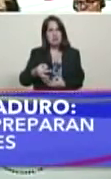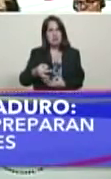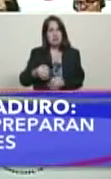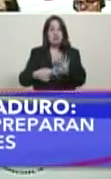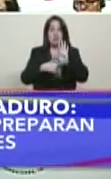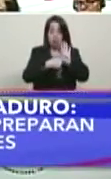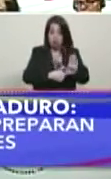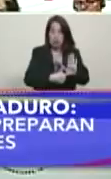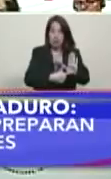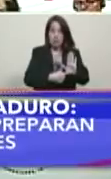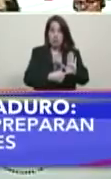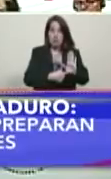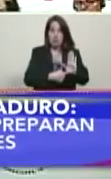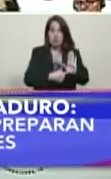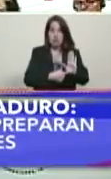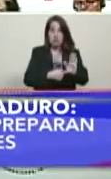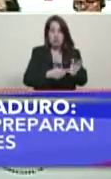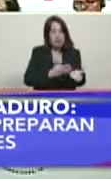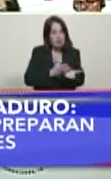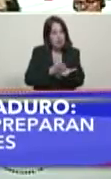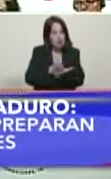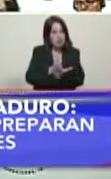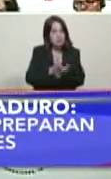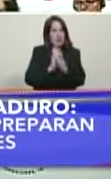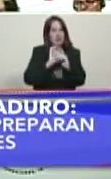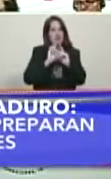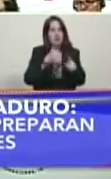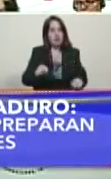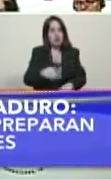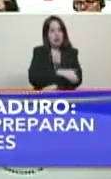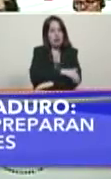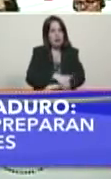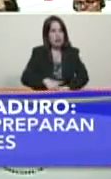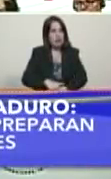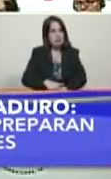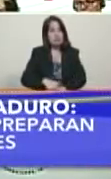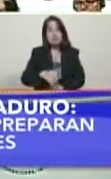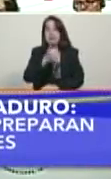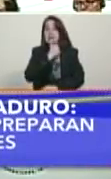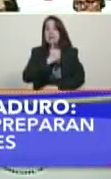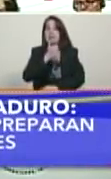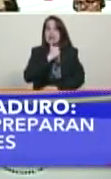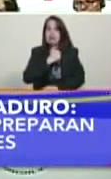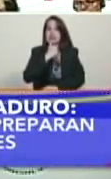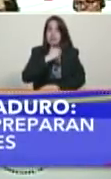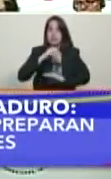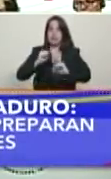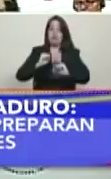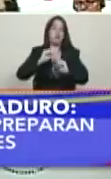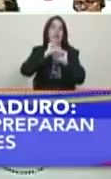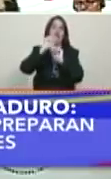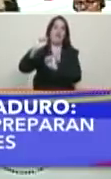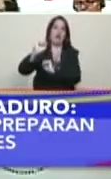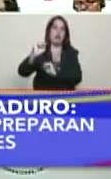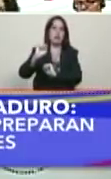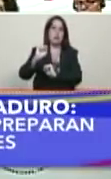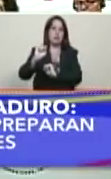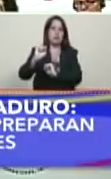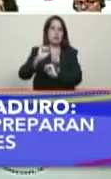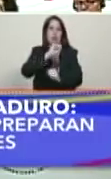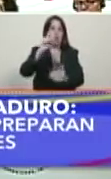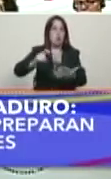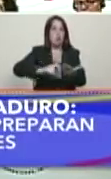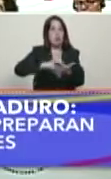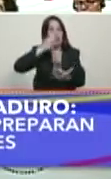demostramos en el paso fronterizo contaría con una resistencia feroz total del